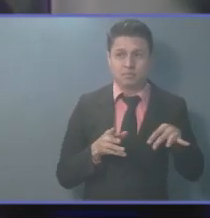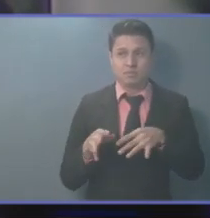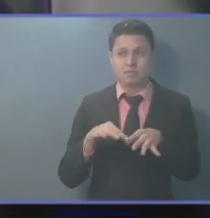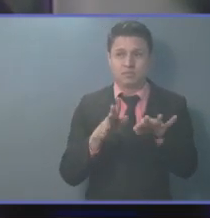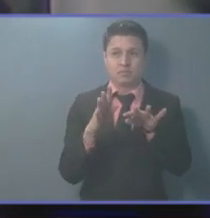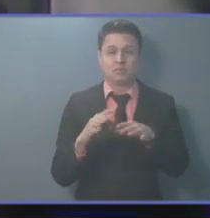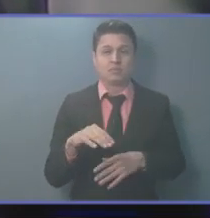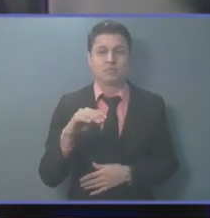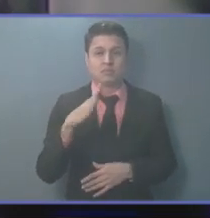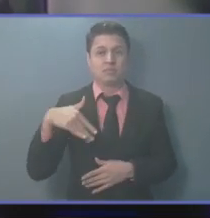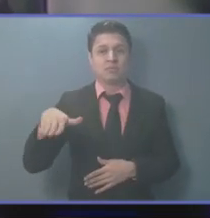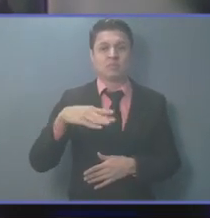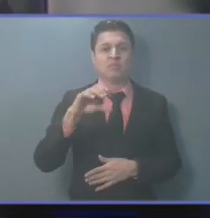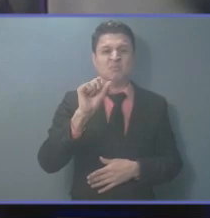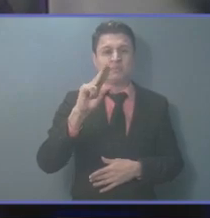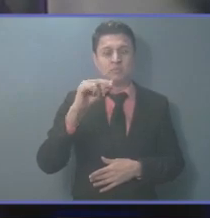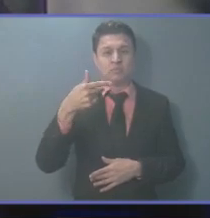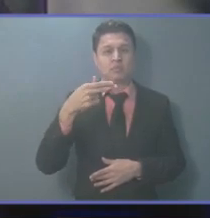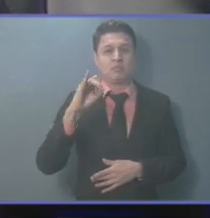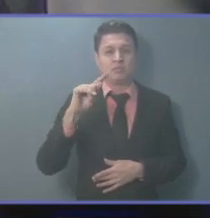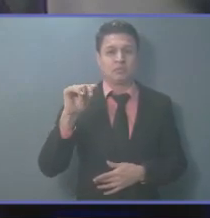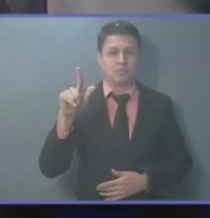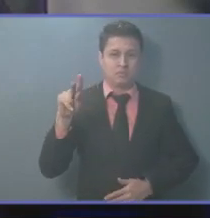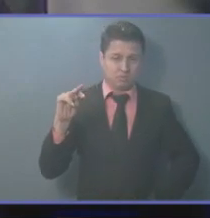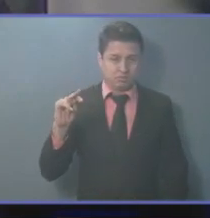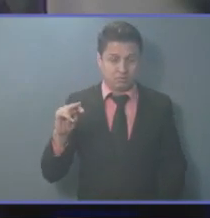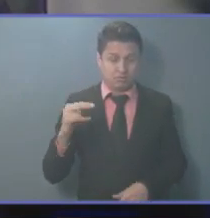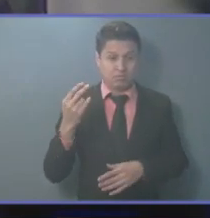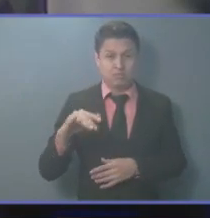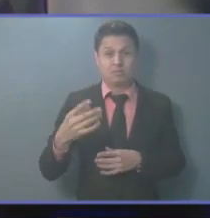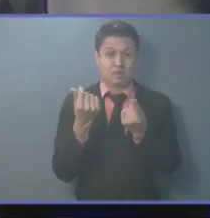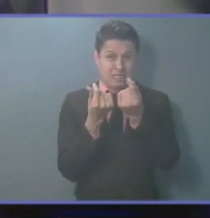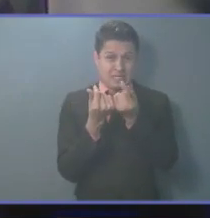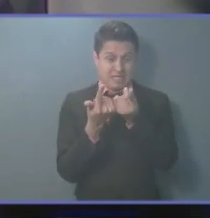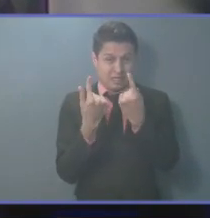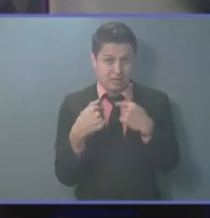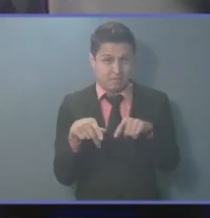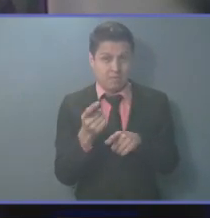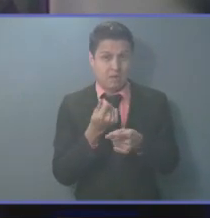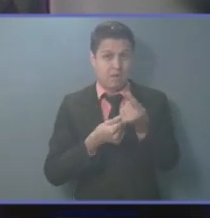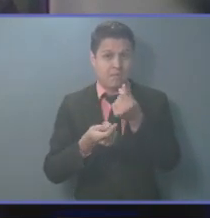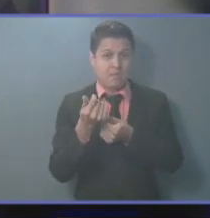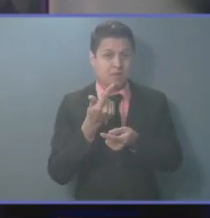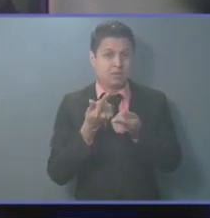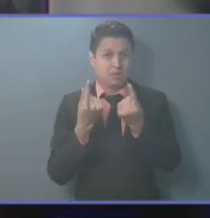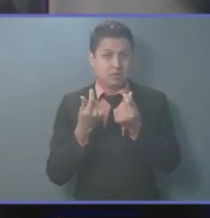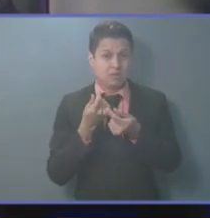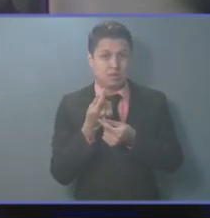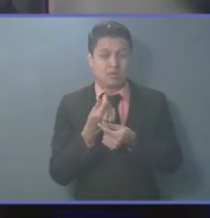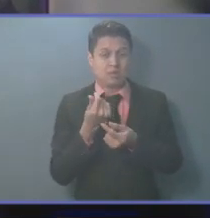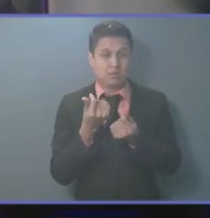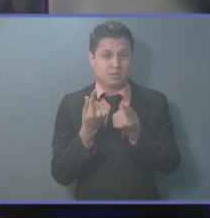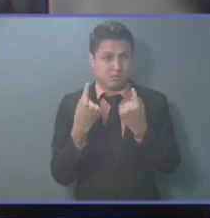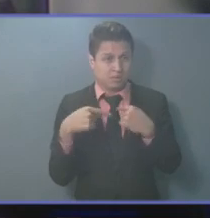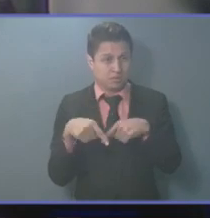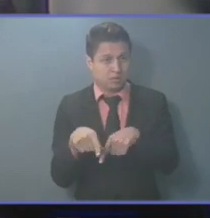de Suchitlán. Toda la inversión de los agricultores de la